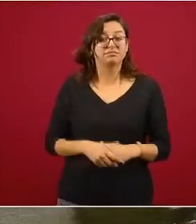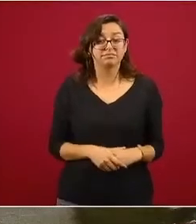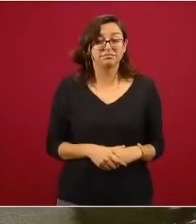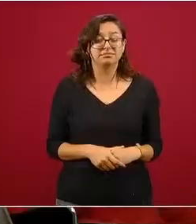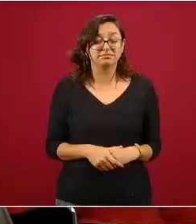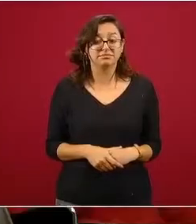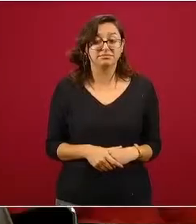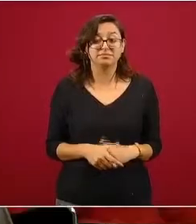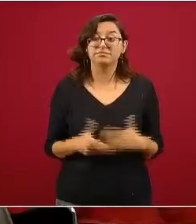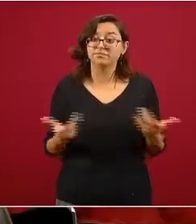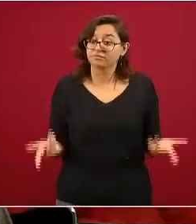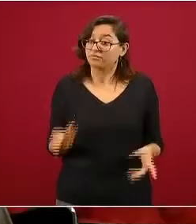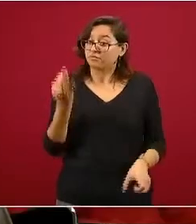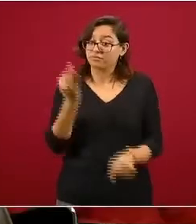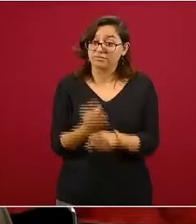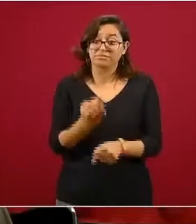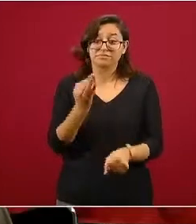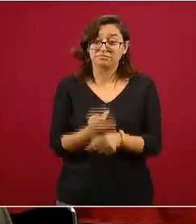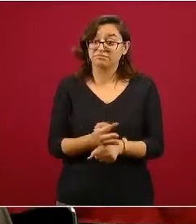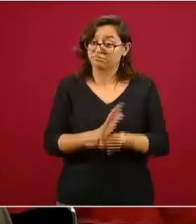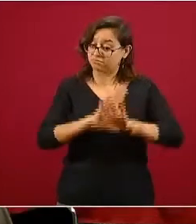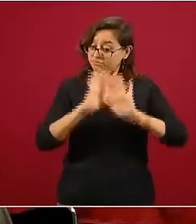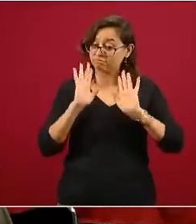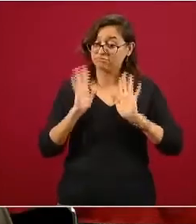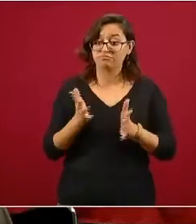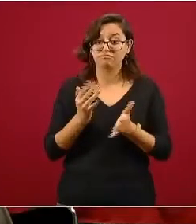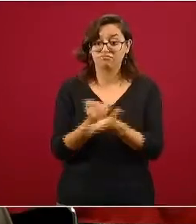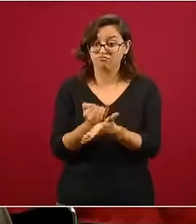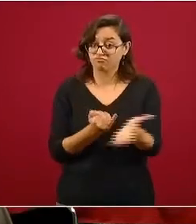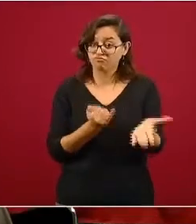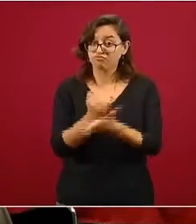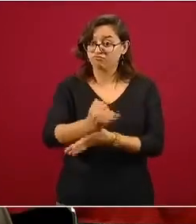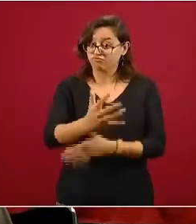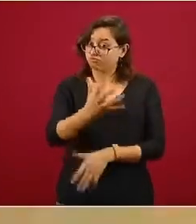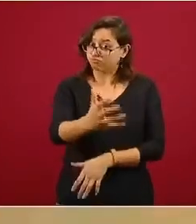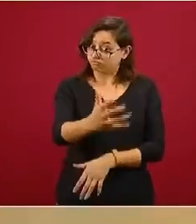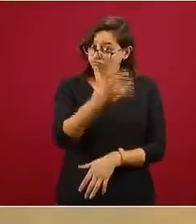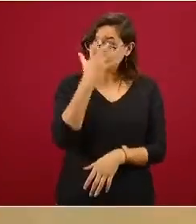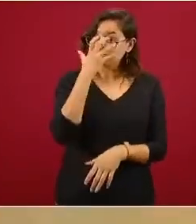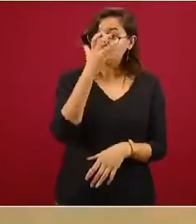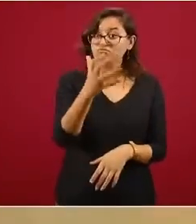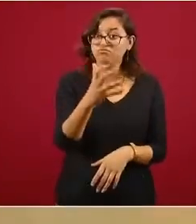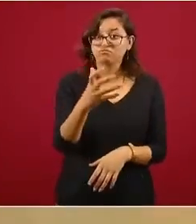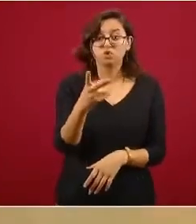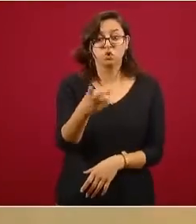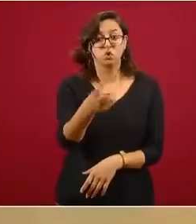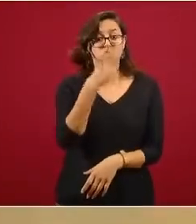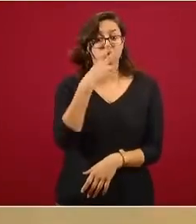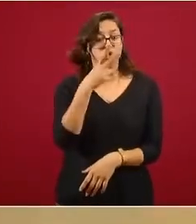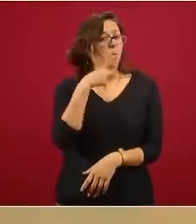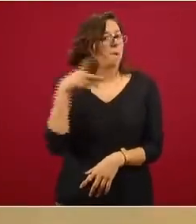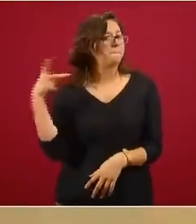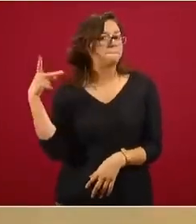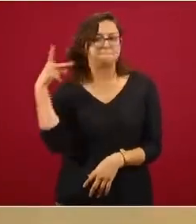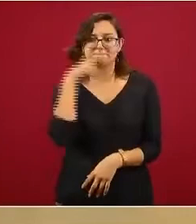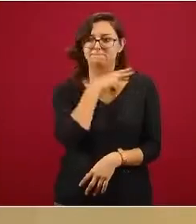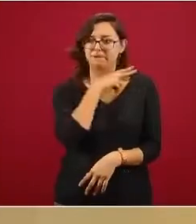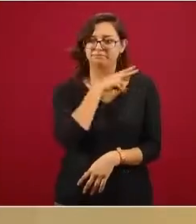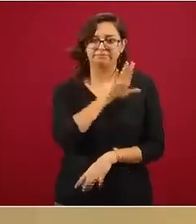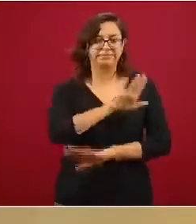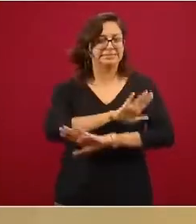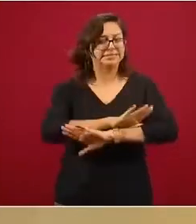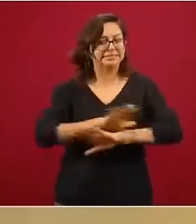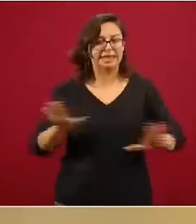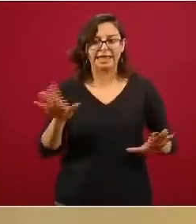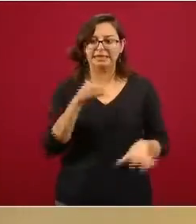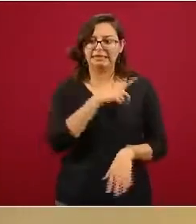Entonces, este es el momento, no hay que esperar más. Este es el momento para dejar de fumar por muchas razones, pero en especial porque estamos